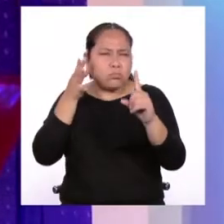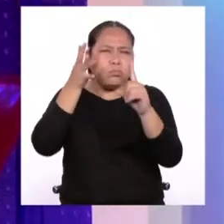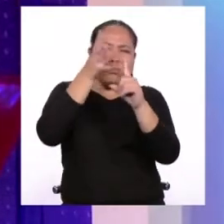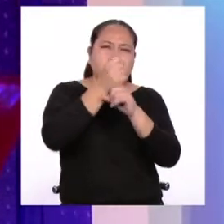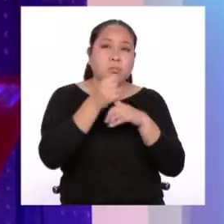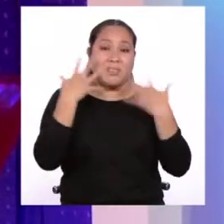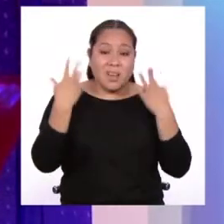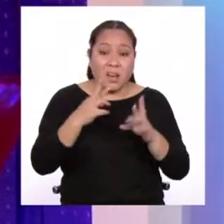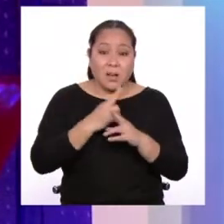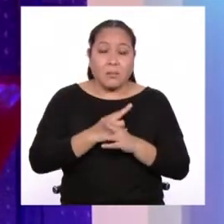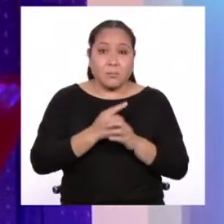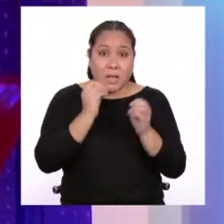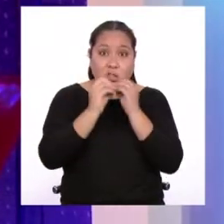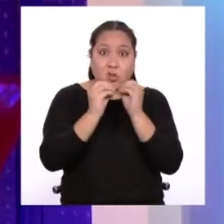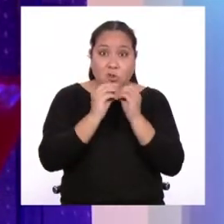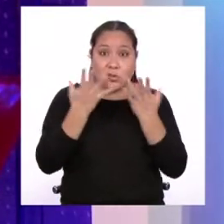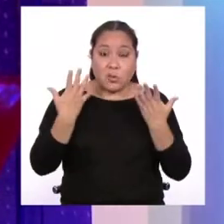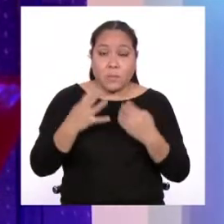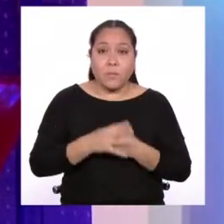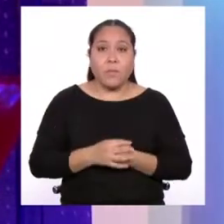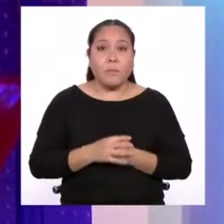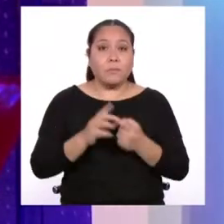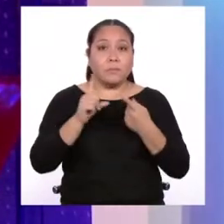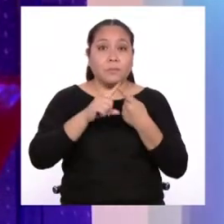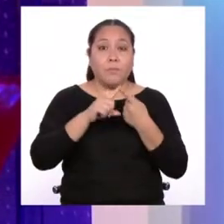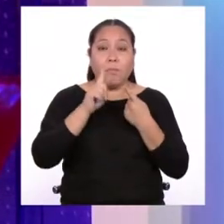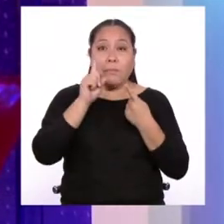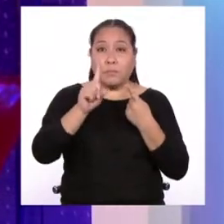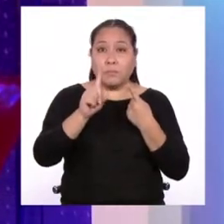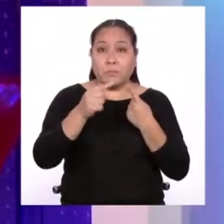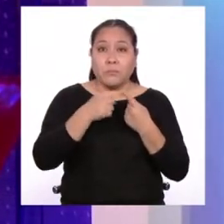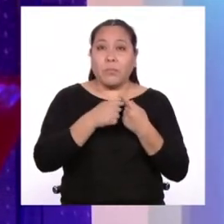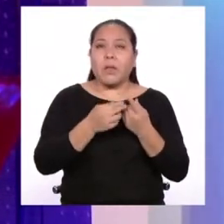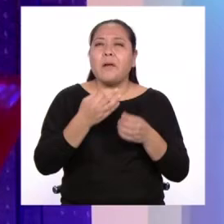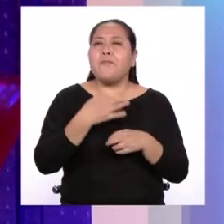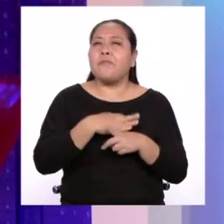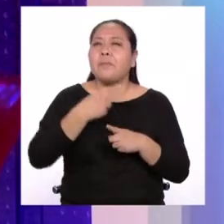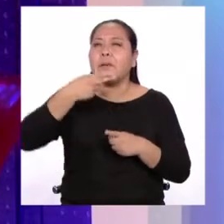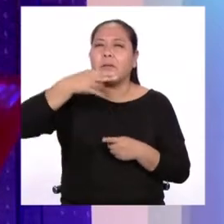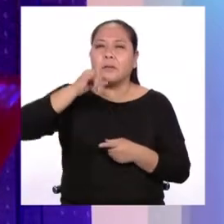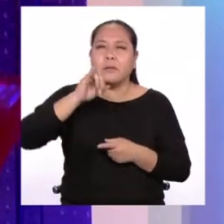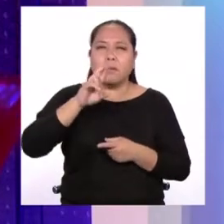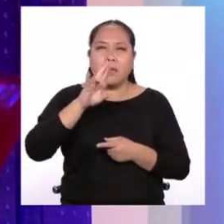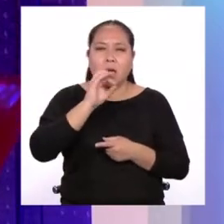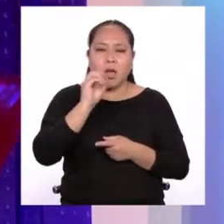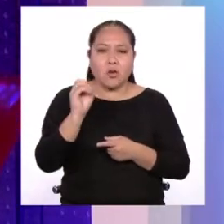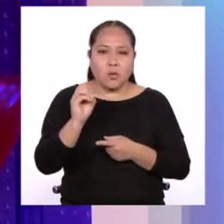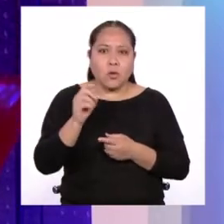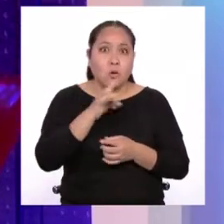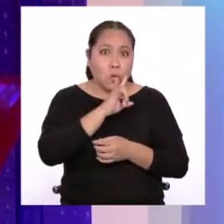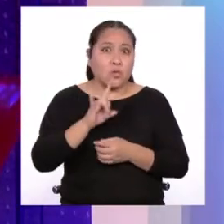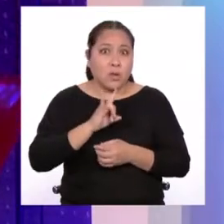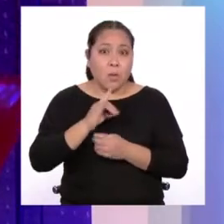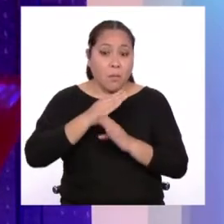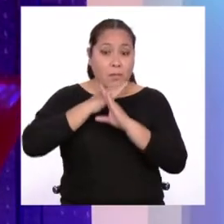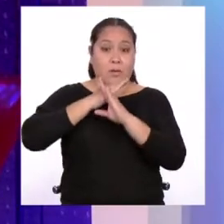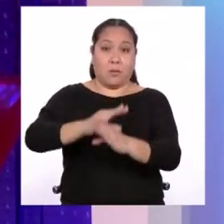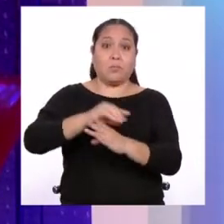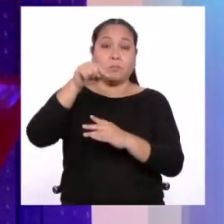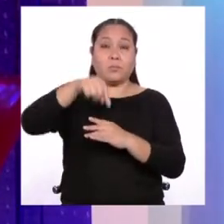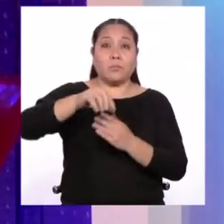resultados esperados. Uno, el tipo de hierro que utilizamos para combatir la anemia. Y